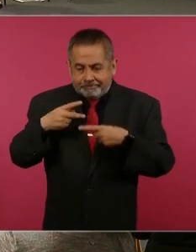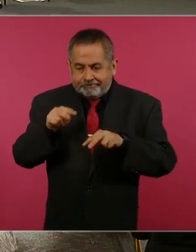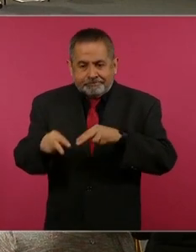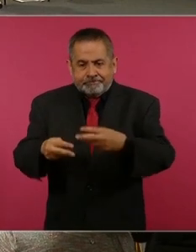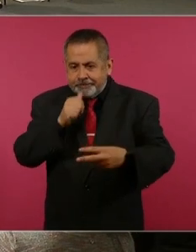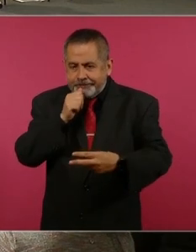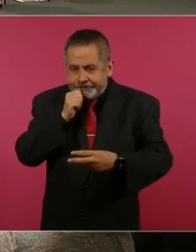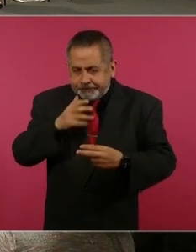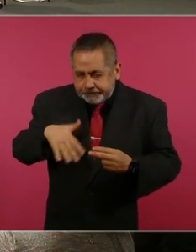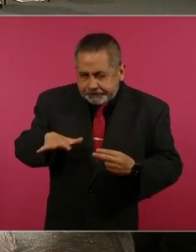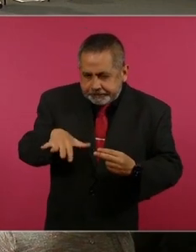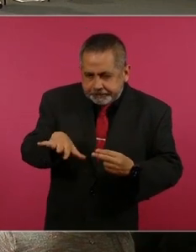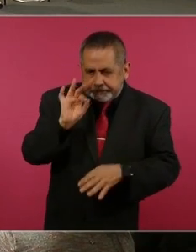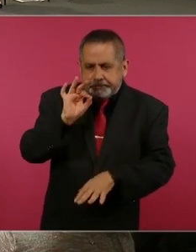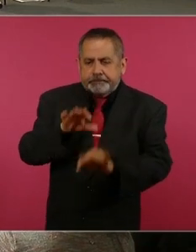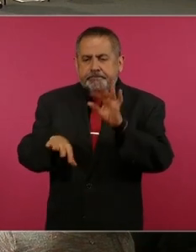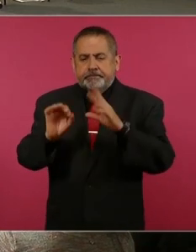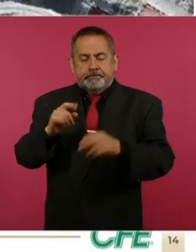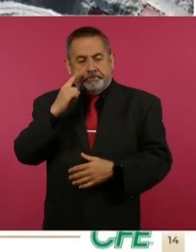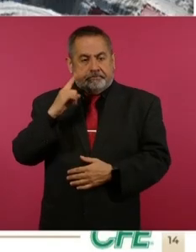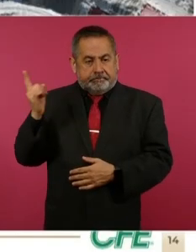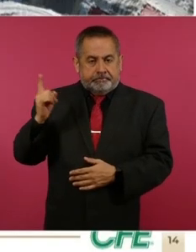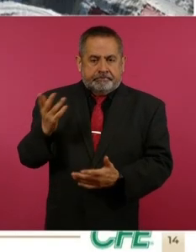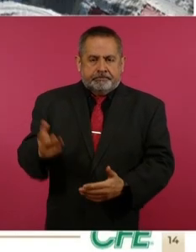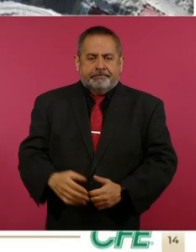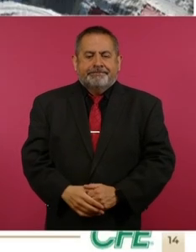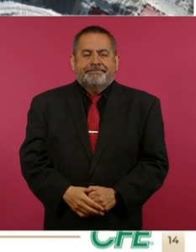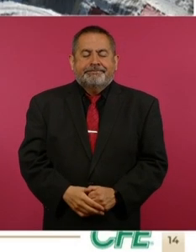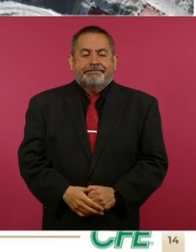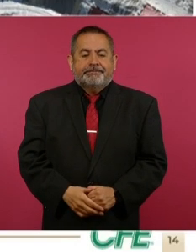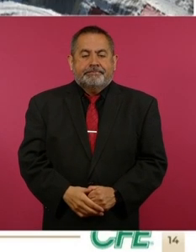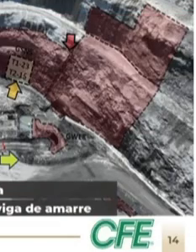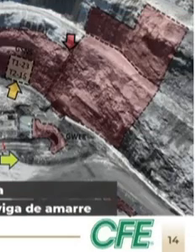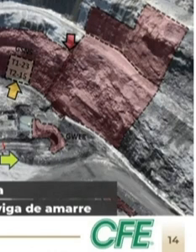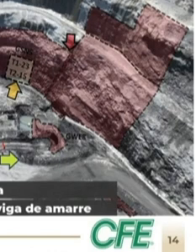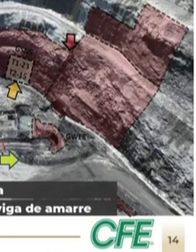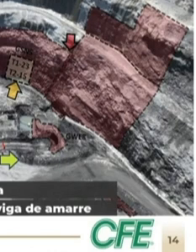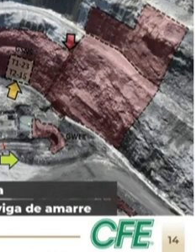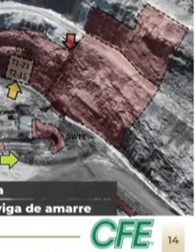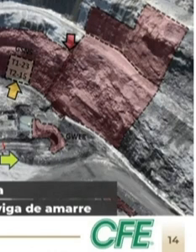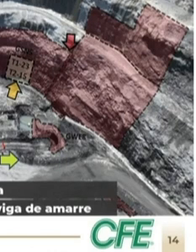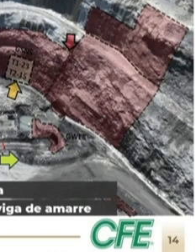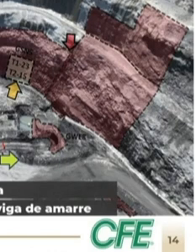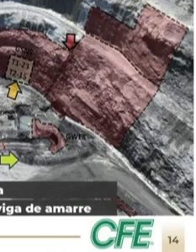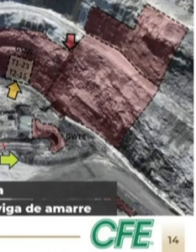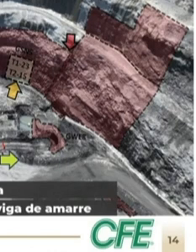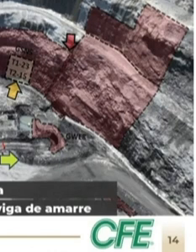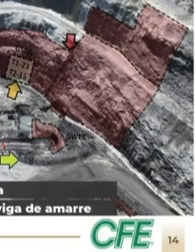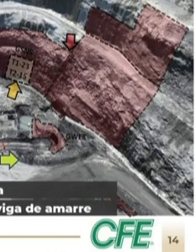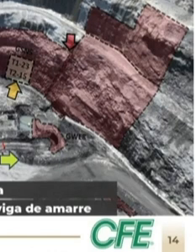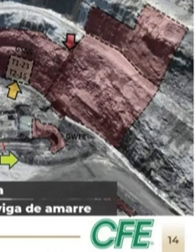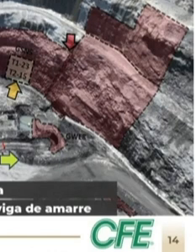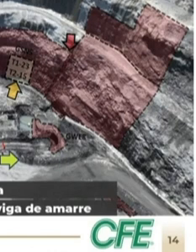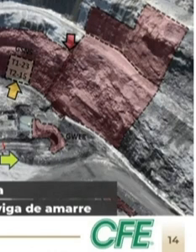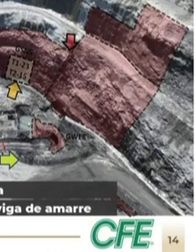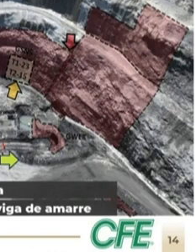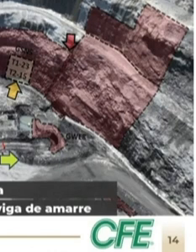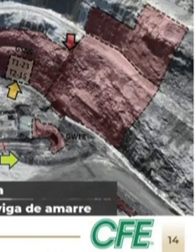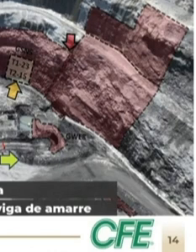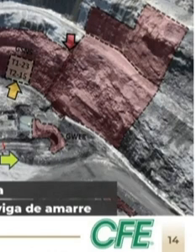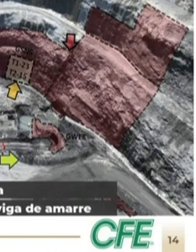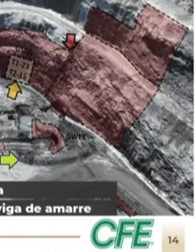viendo en la foto. Afortunadamente, solamente tenemos que hacer un recorrido del orden de los 250 metros, pero que tenemos